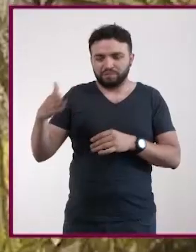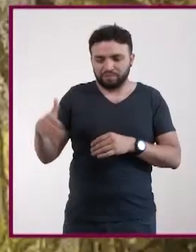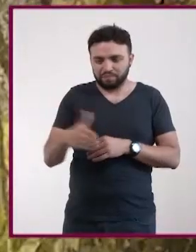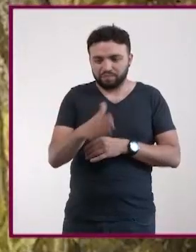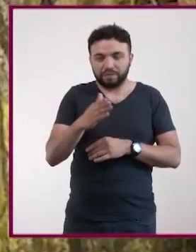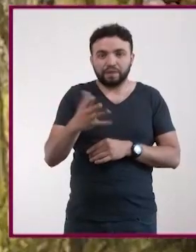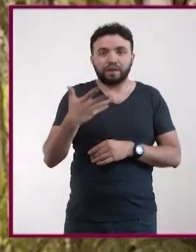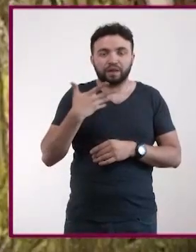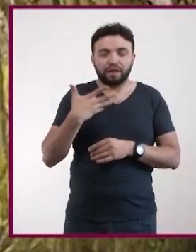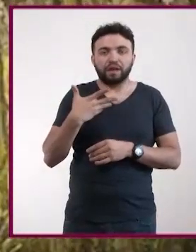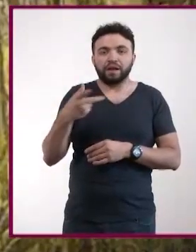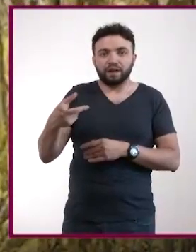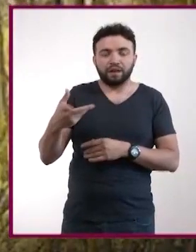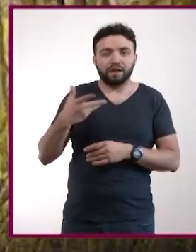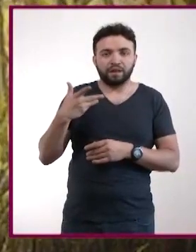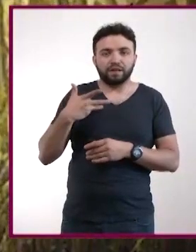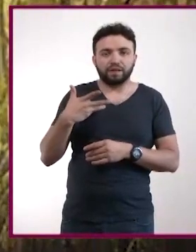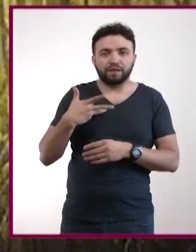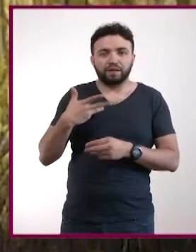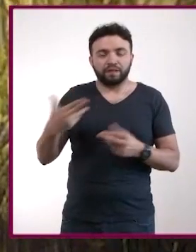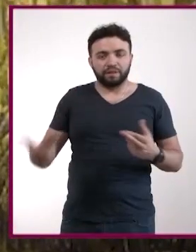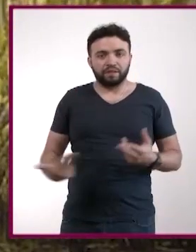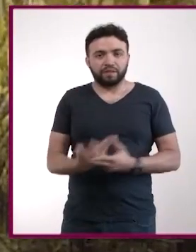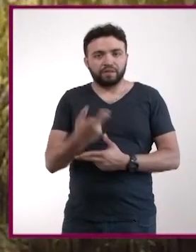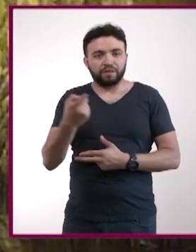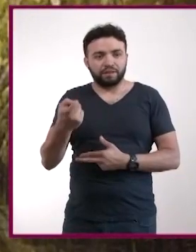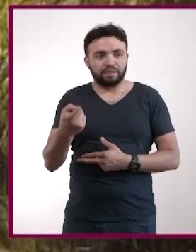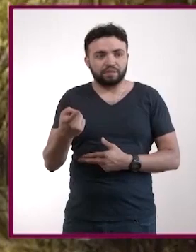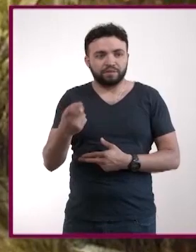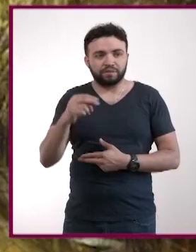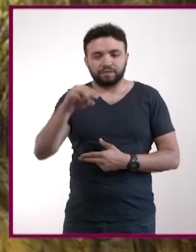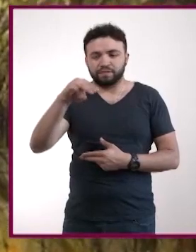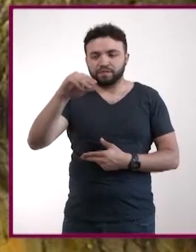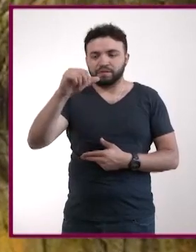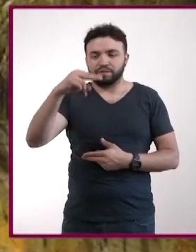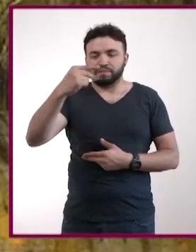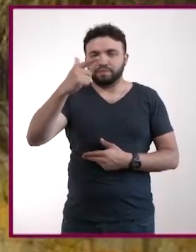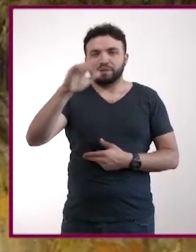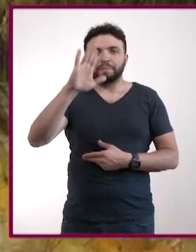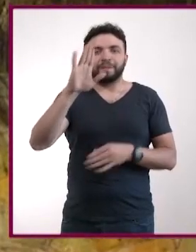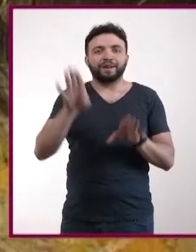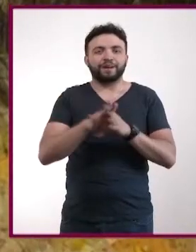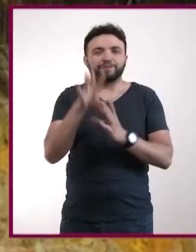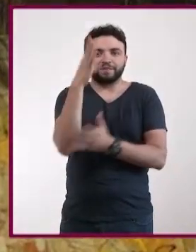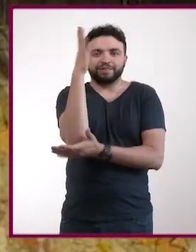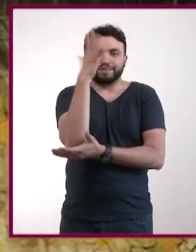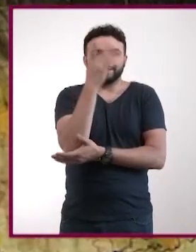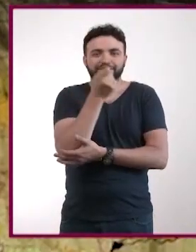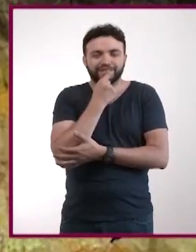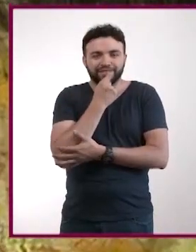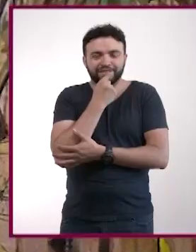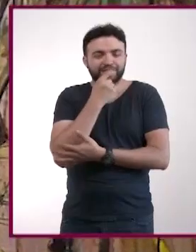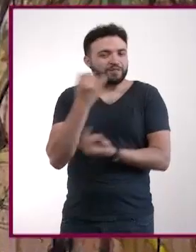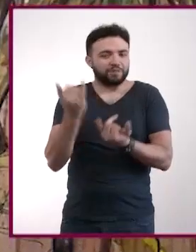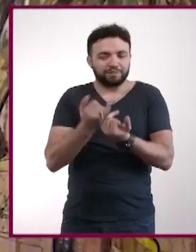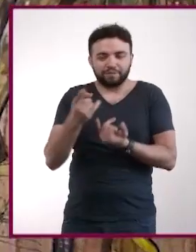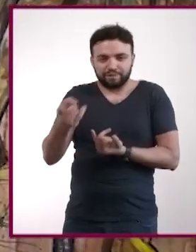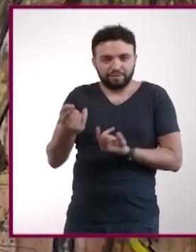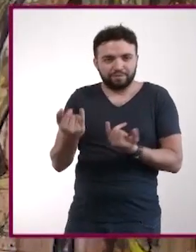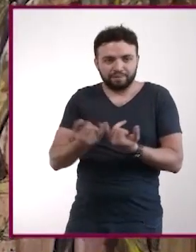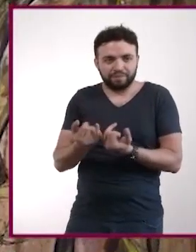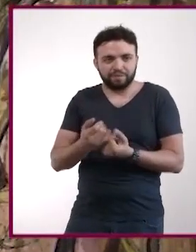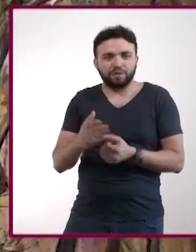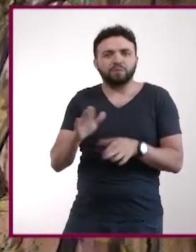menos, se crían en los manglares. Es una especie de jardín de niños. Y porque como es